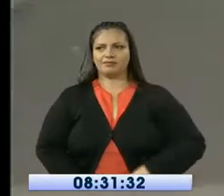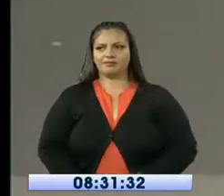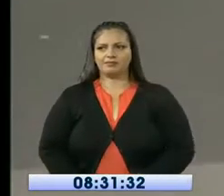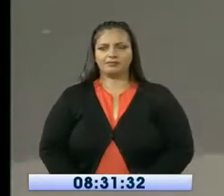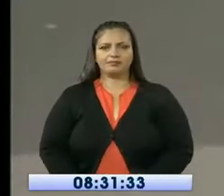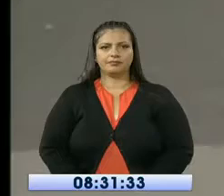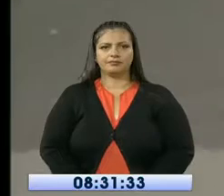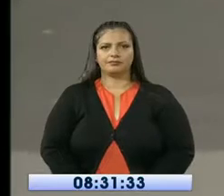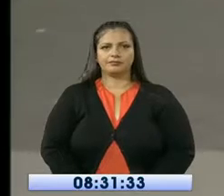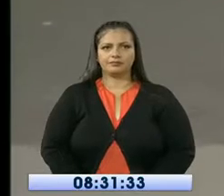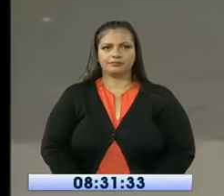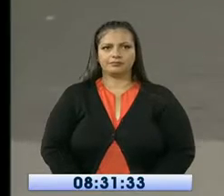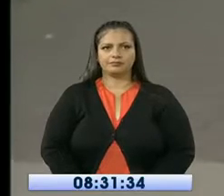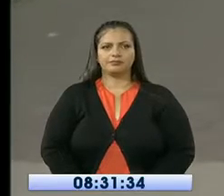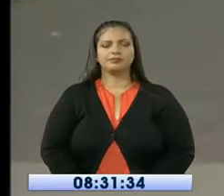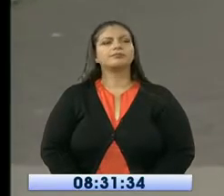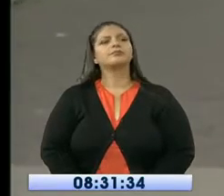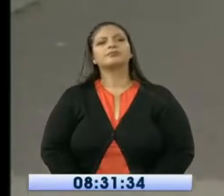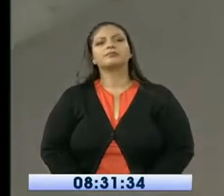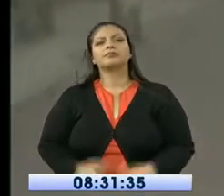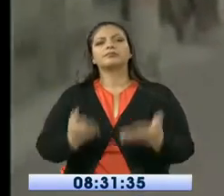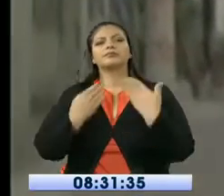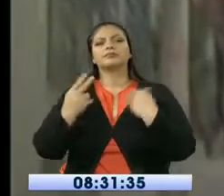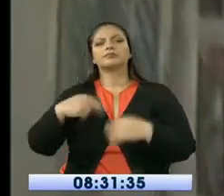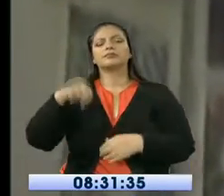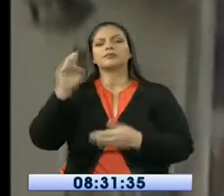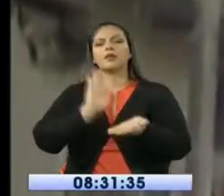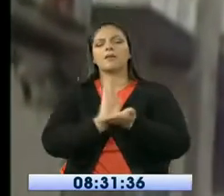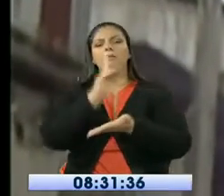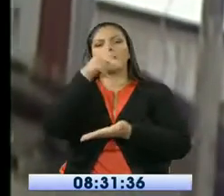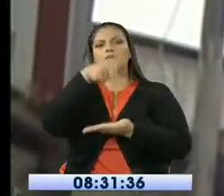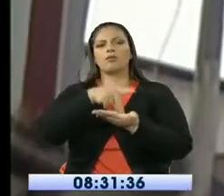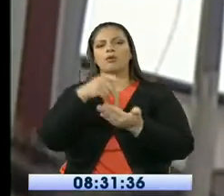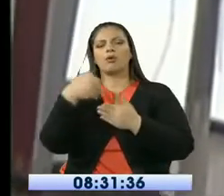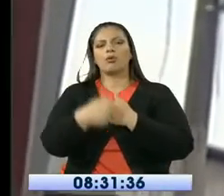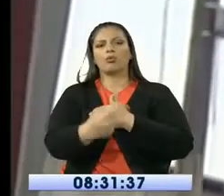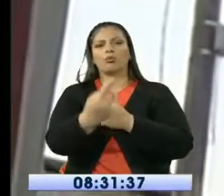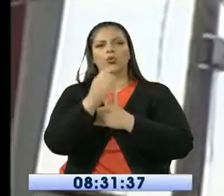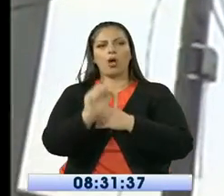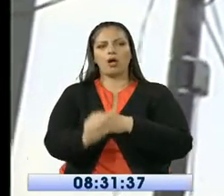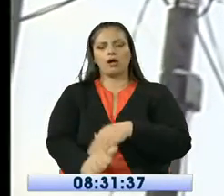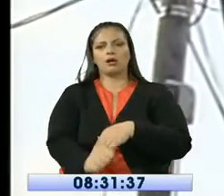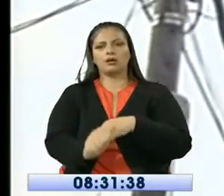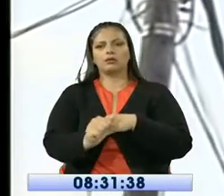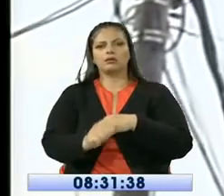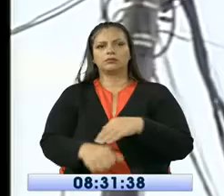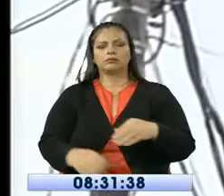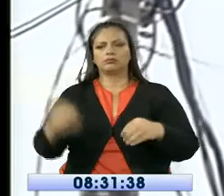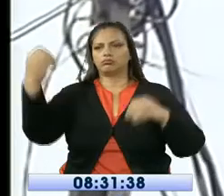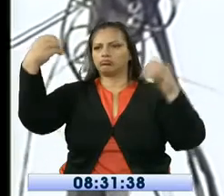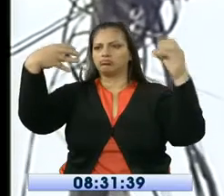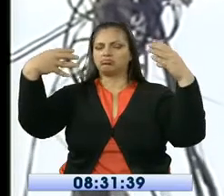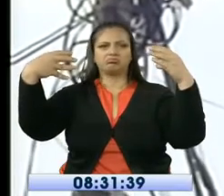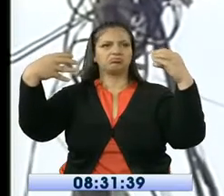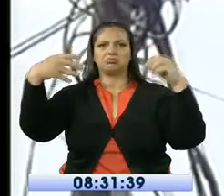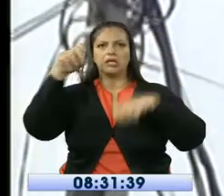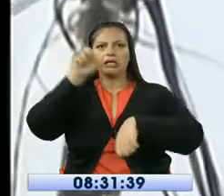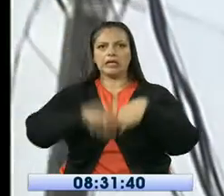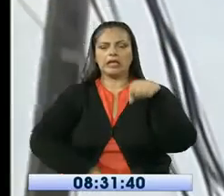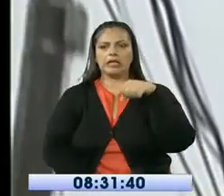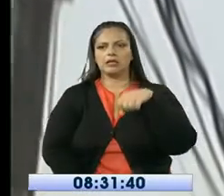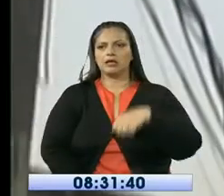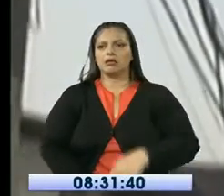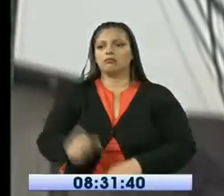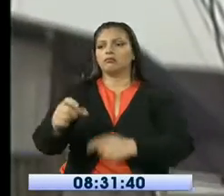tienen los moradores de este sector al norte de Guayaquil, en el bloque 1A de Bastión Popular. Ellos nos indican que estas